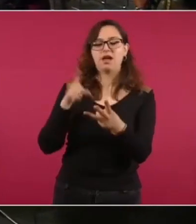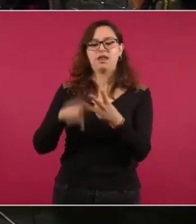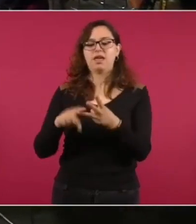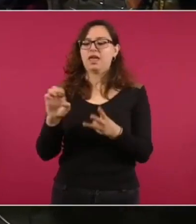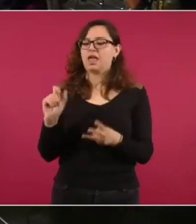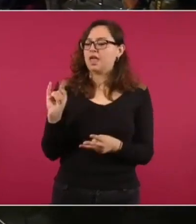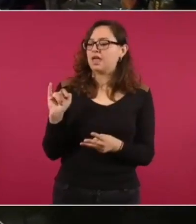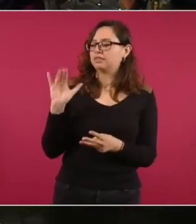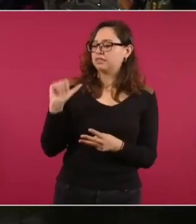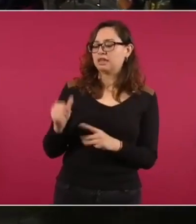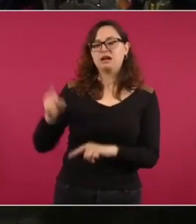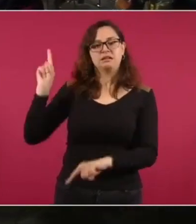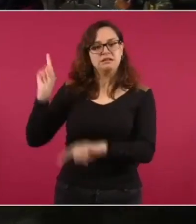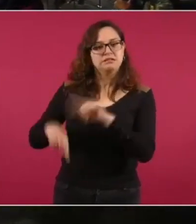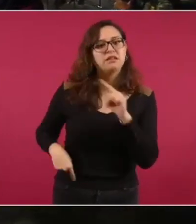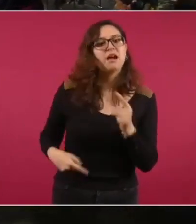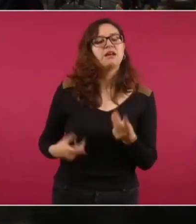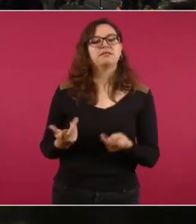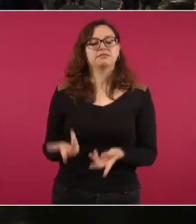Y más atrás,